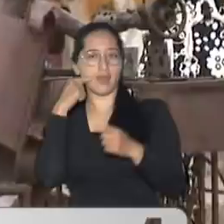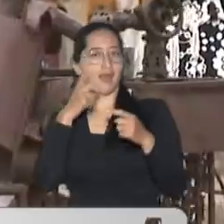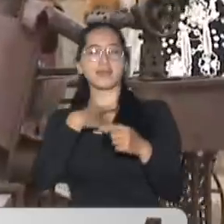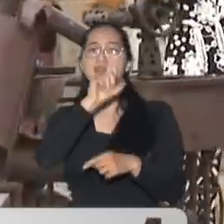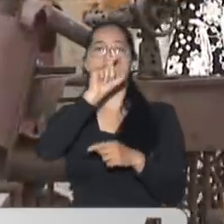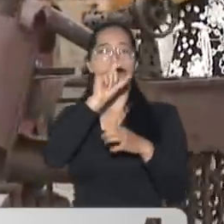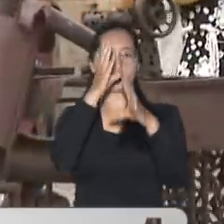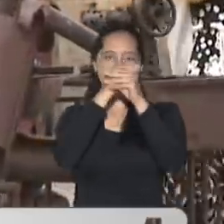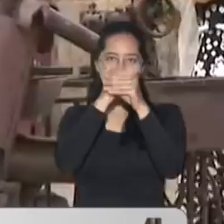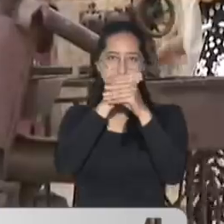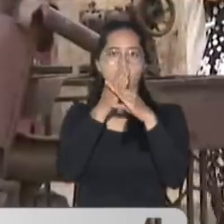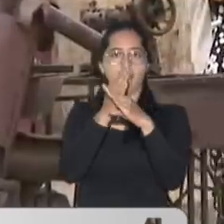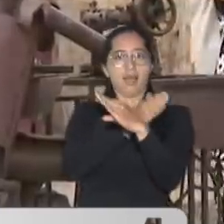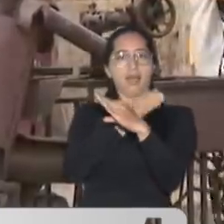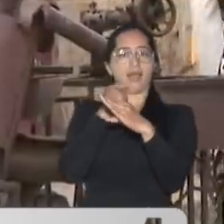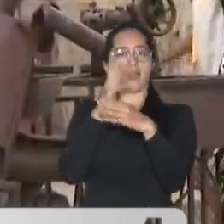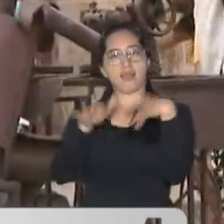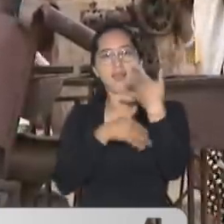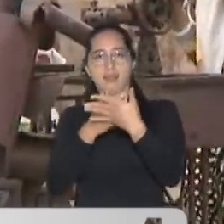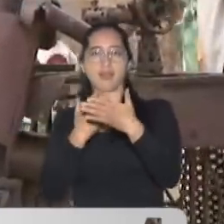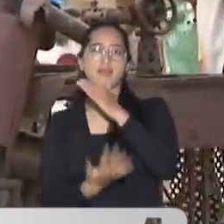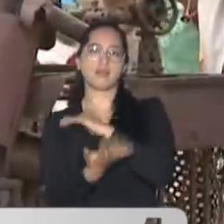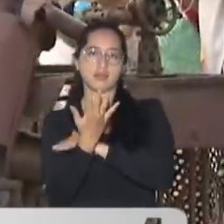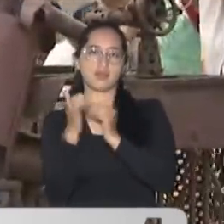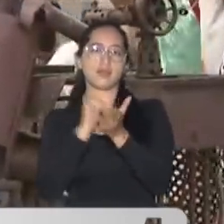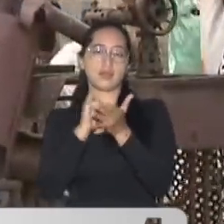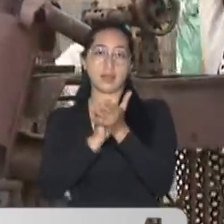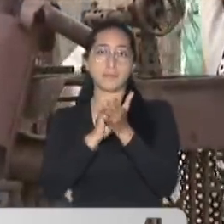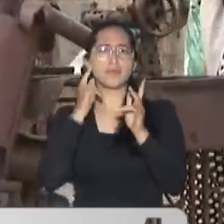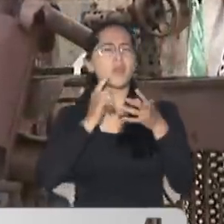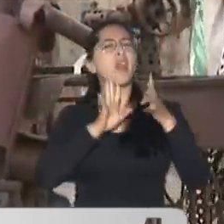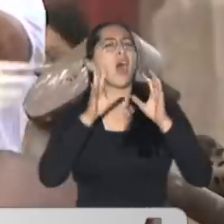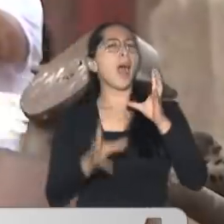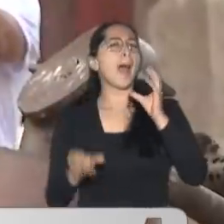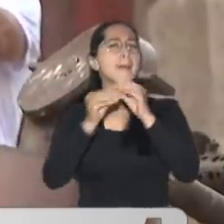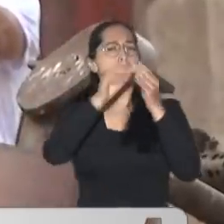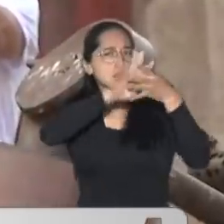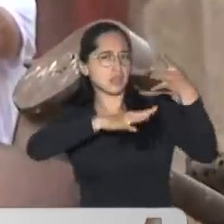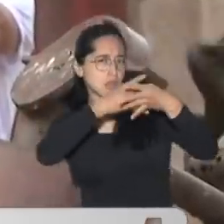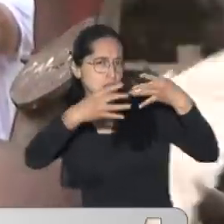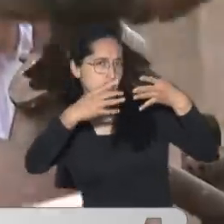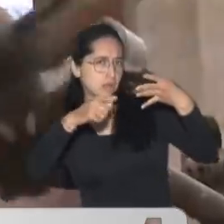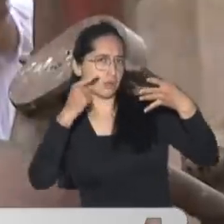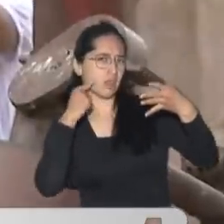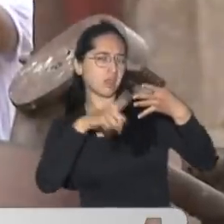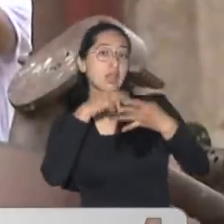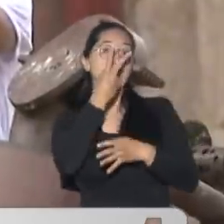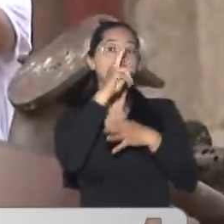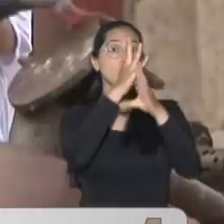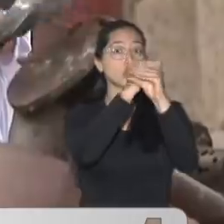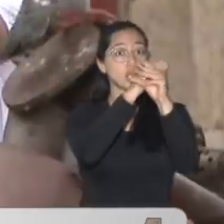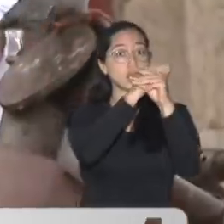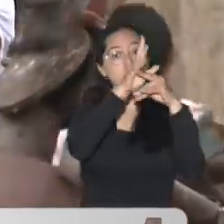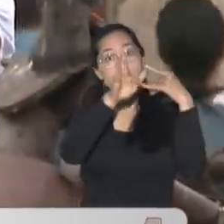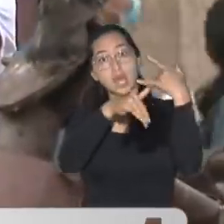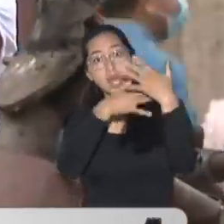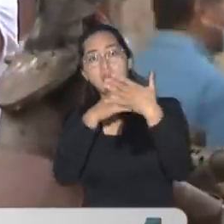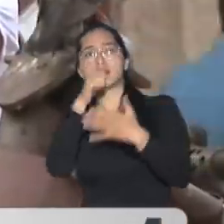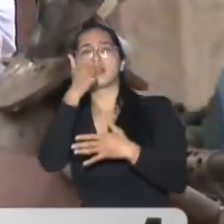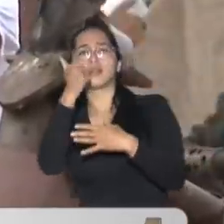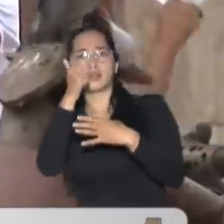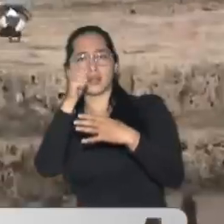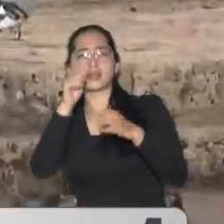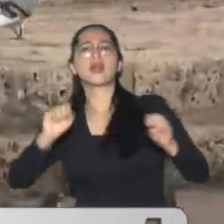a regir en la capital de Bolívar. Los horarios los siguientes, desde las 12 de la medianoche hasta las 10 de